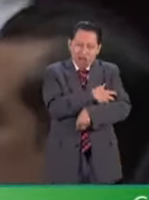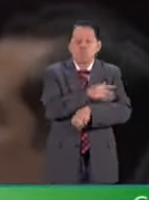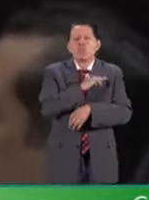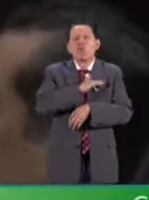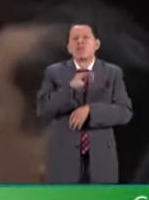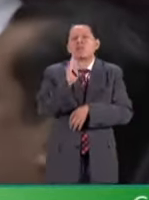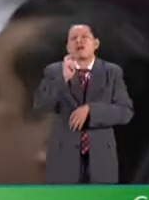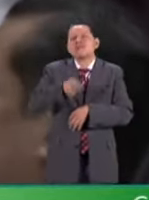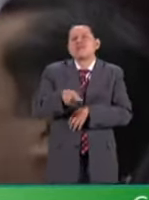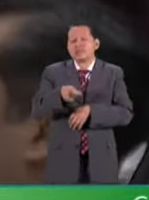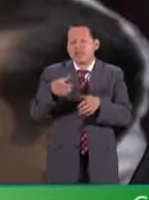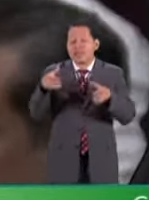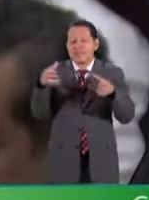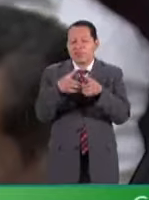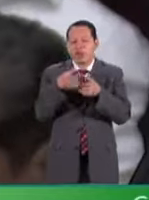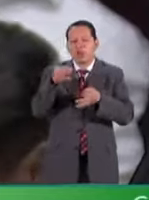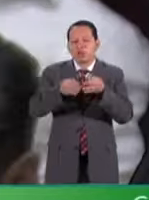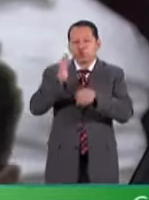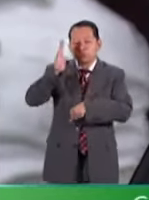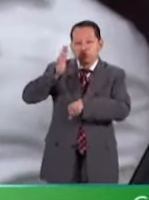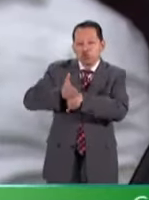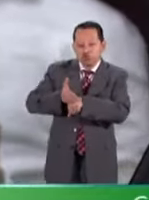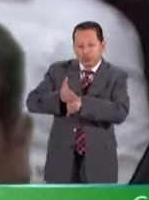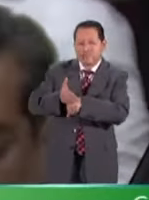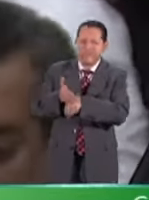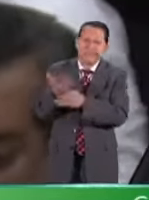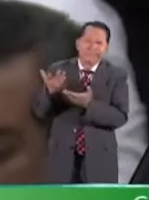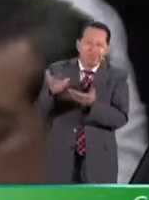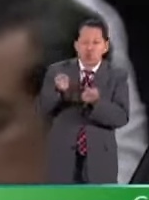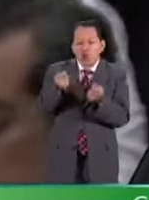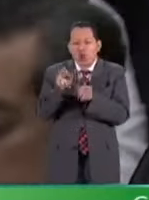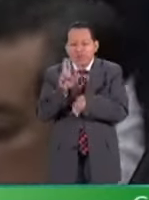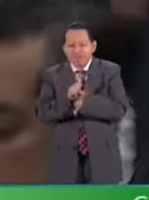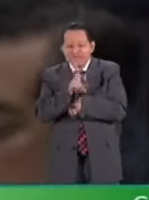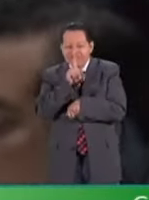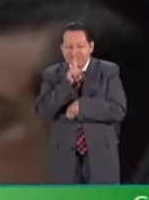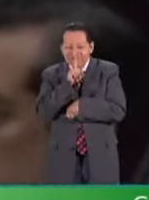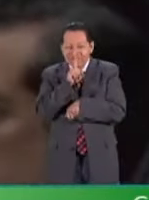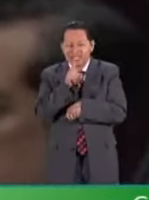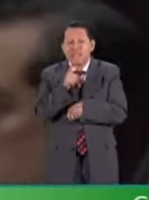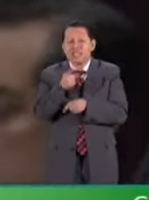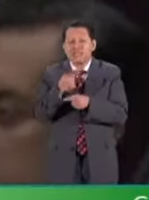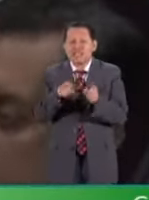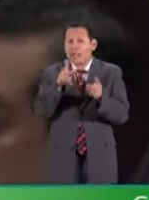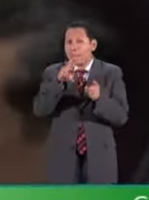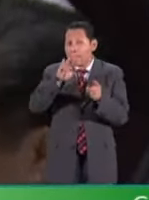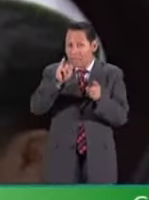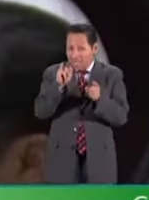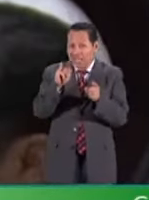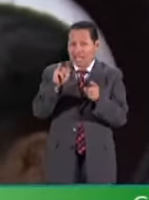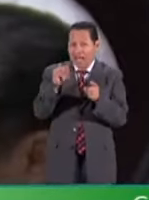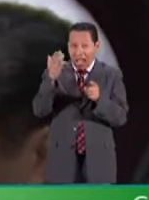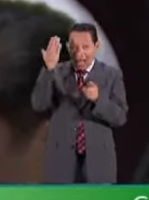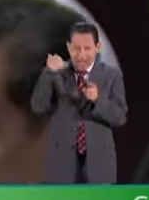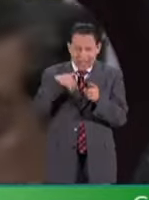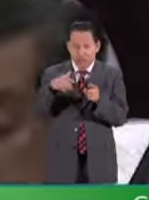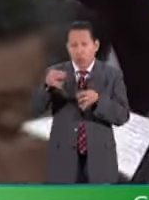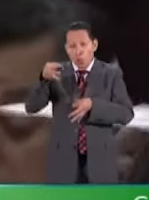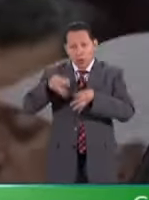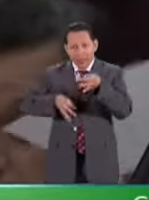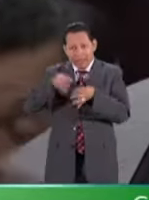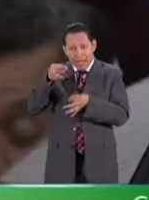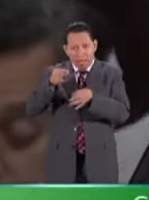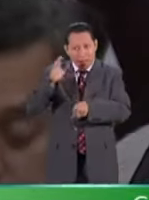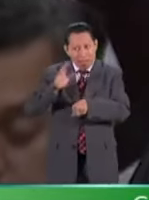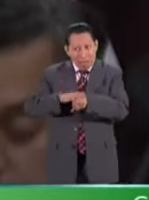judicial muy poderoso y con escasos controles ni en los tiempos del Pri hegemónico el poder judicial Federal